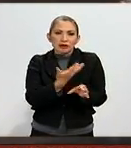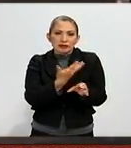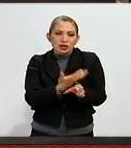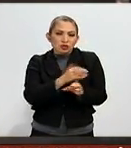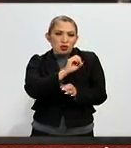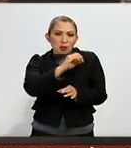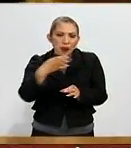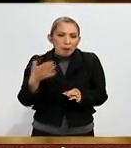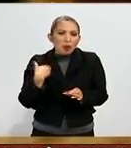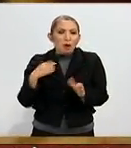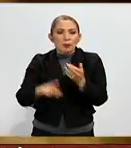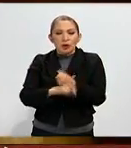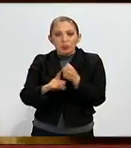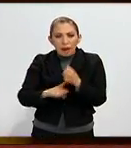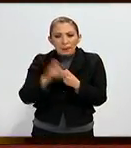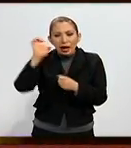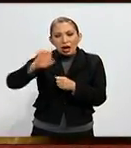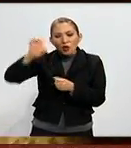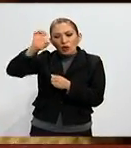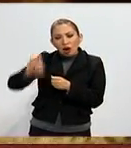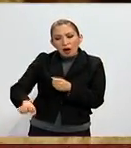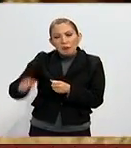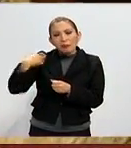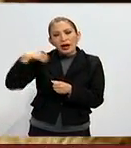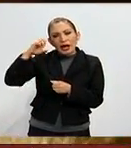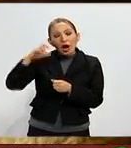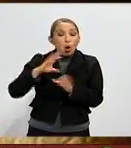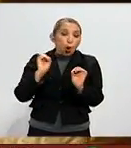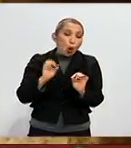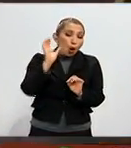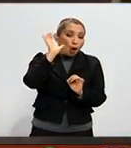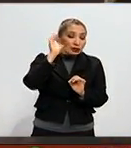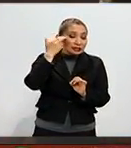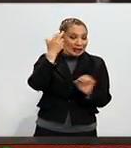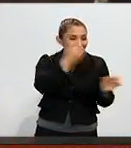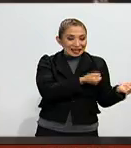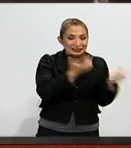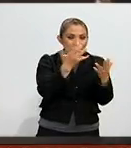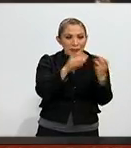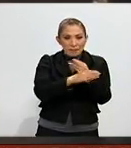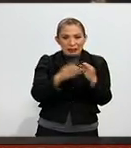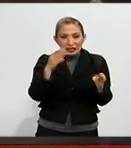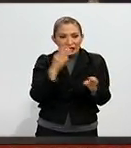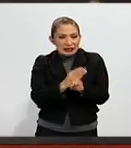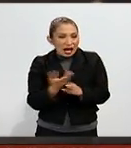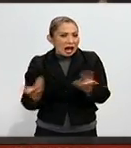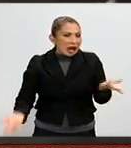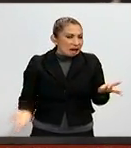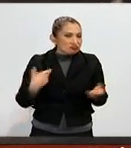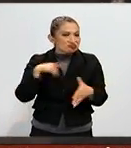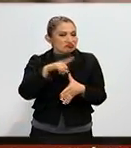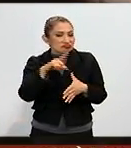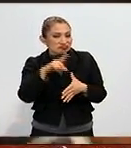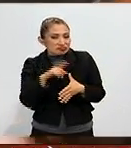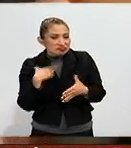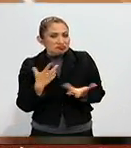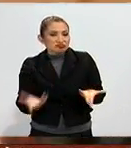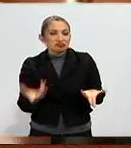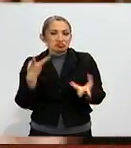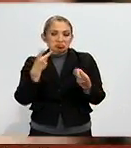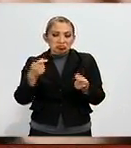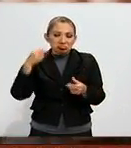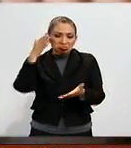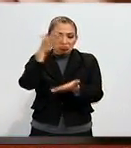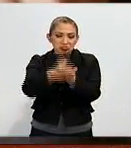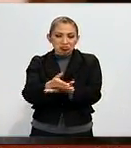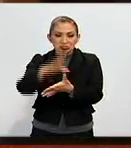económicas, la crisis del euro en la Unión Europea, o China como importador de materias primas de América Latina, inversor en el